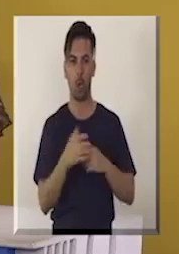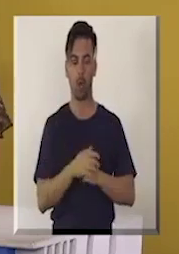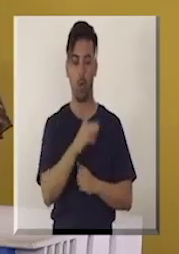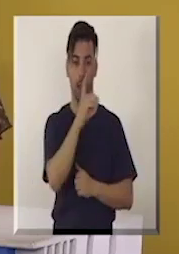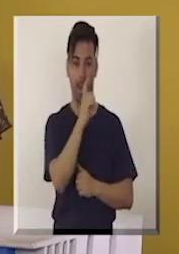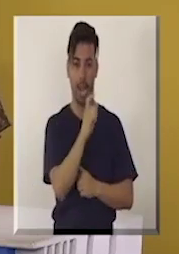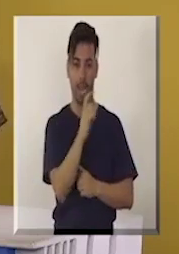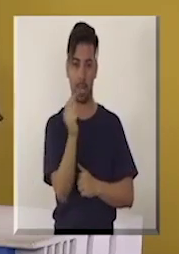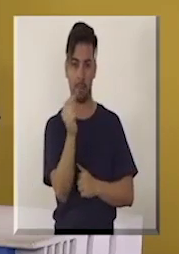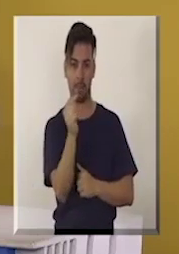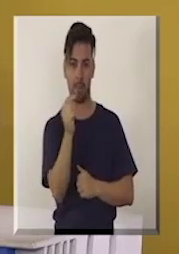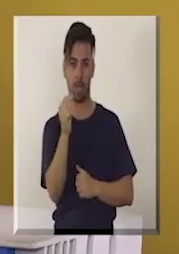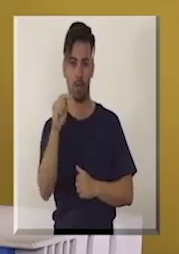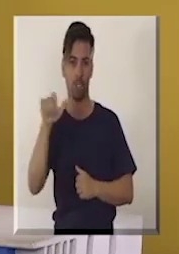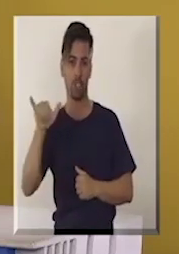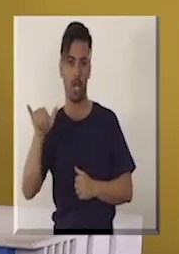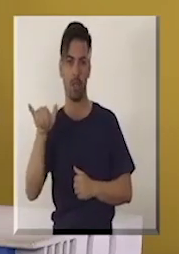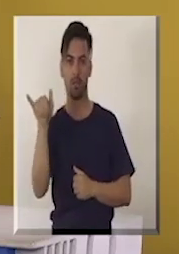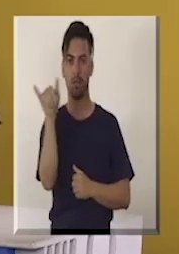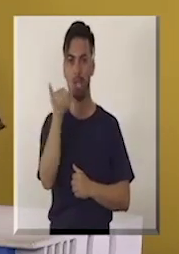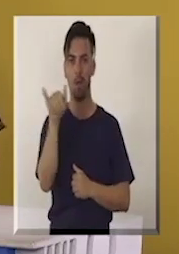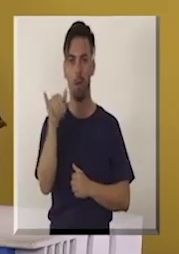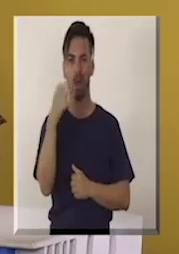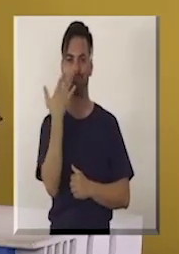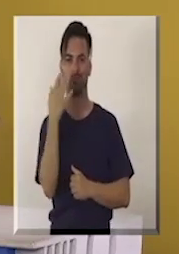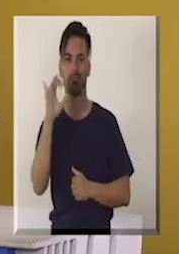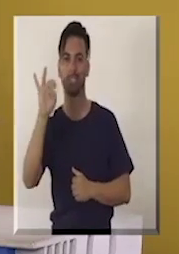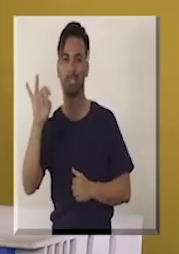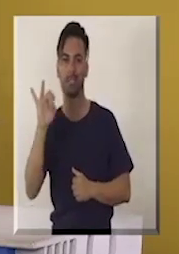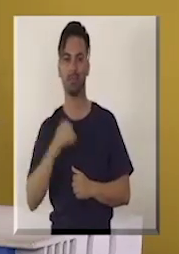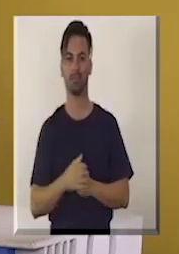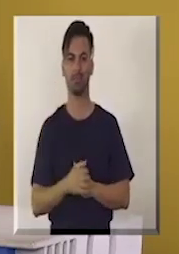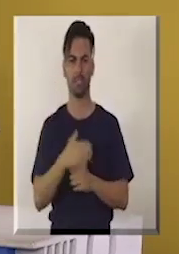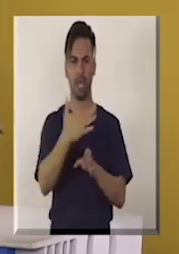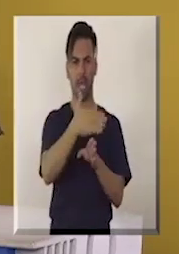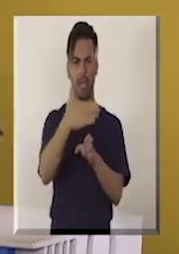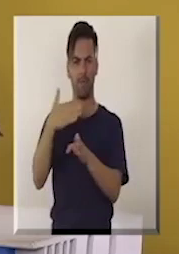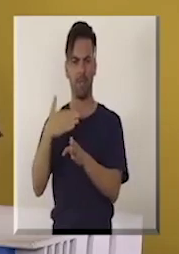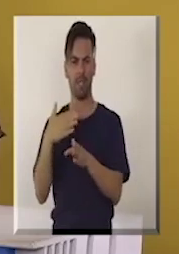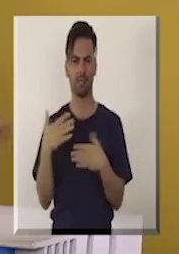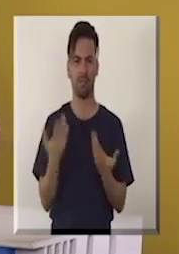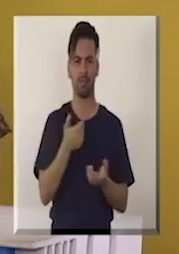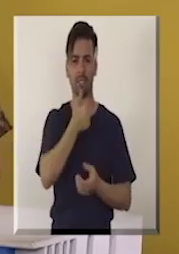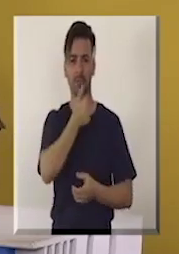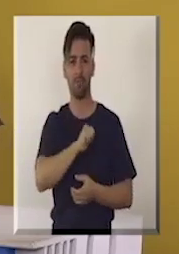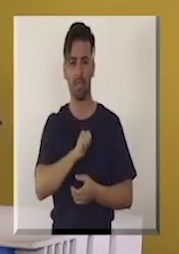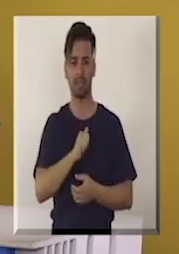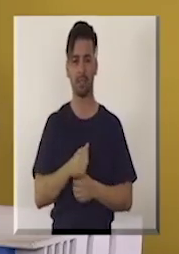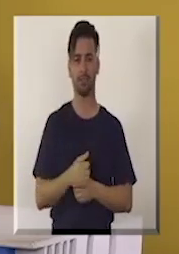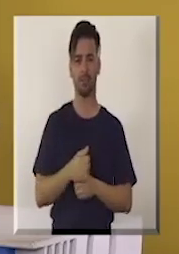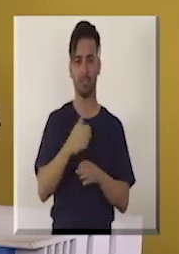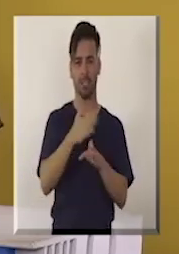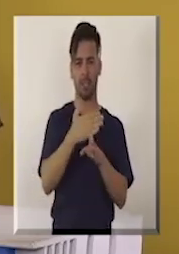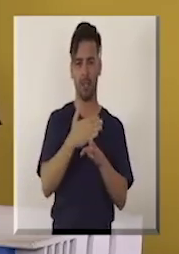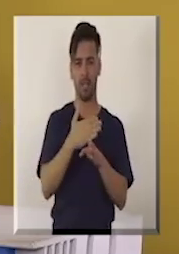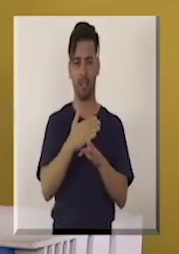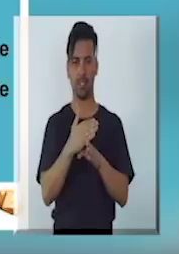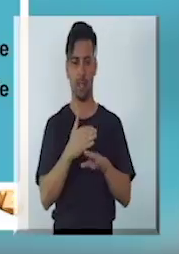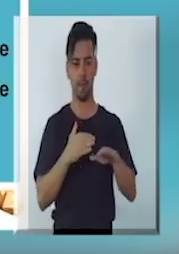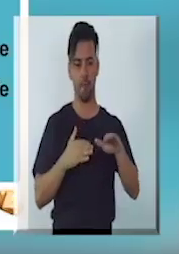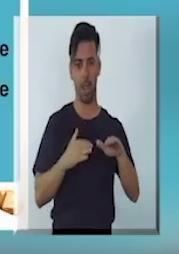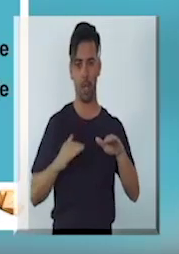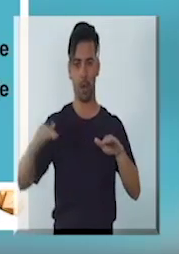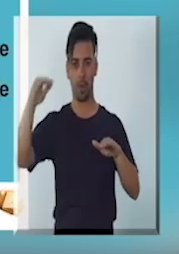qué una diferencia? Muy fácil. Si uno es mayor que el otro, existe una diferencia entre el mayor y el menor de